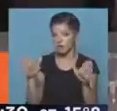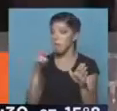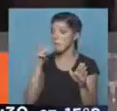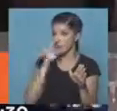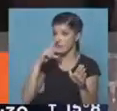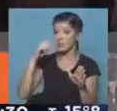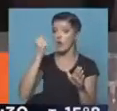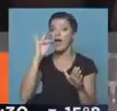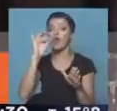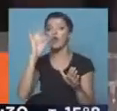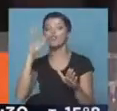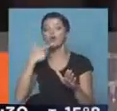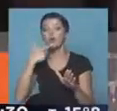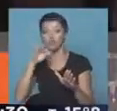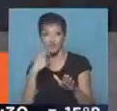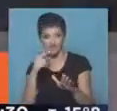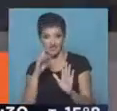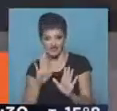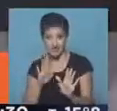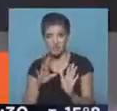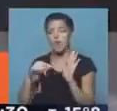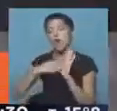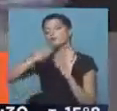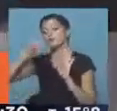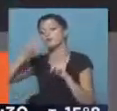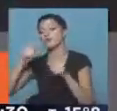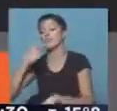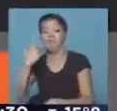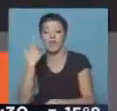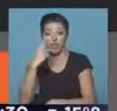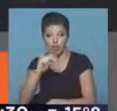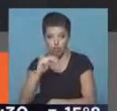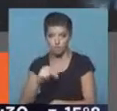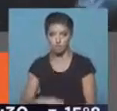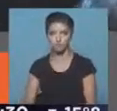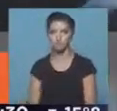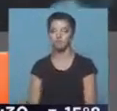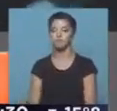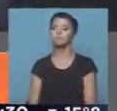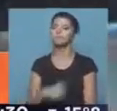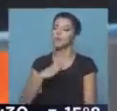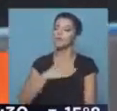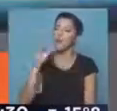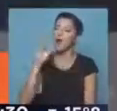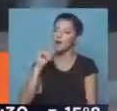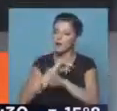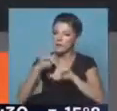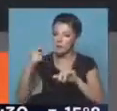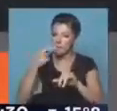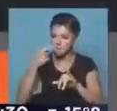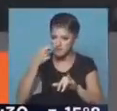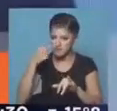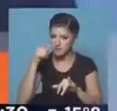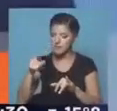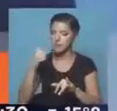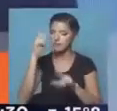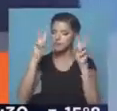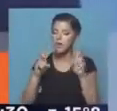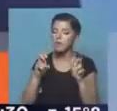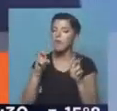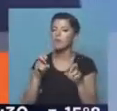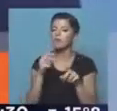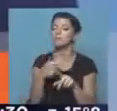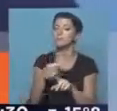renunciar, otros que no. Ahora, me interesaba también para llamar la atención sobre un aspecto que el informe señala que es interesante, que es, esta semana, vos sabés